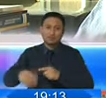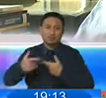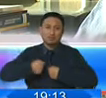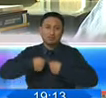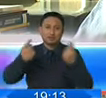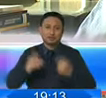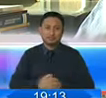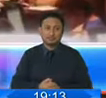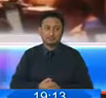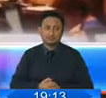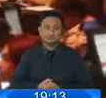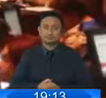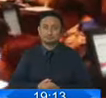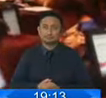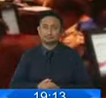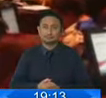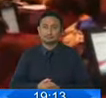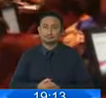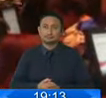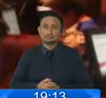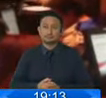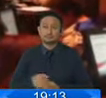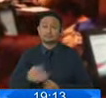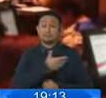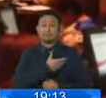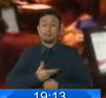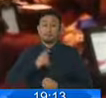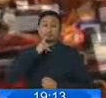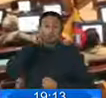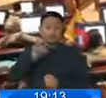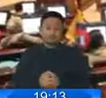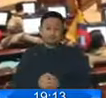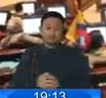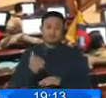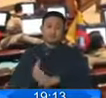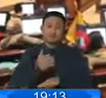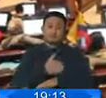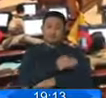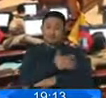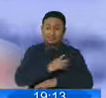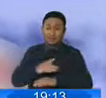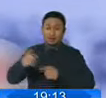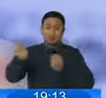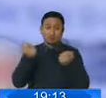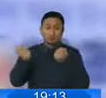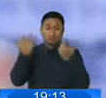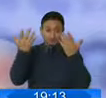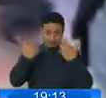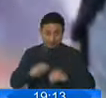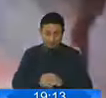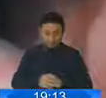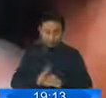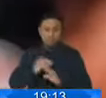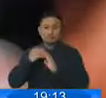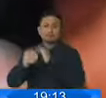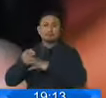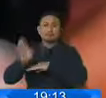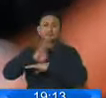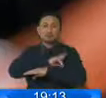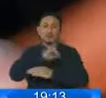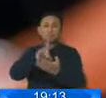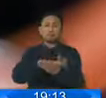punto de vista político. Cabe recalcar que el presidente Rafael Correa, pocos días antes de culminar su mandato, emitió a la Asamblea Nacional el proyecto